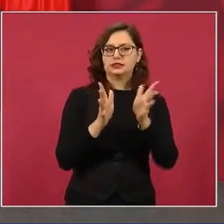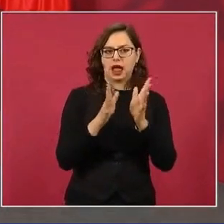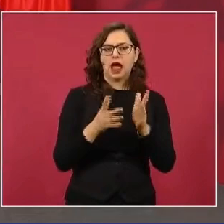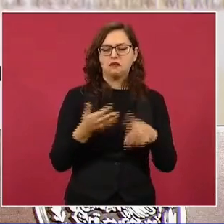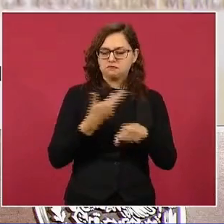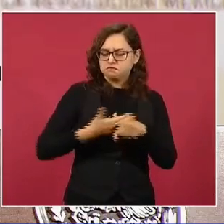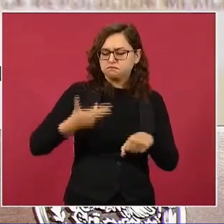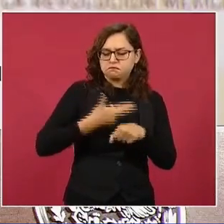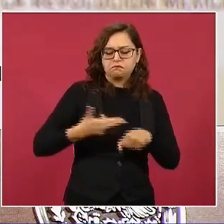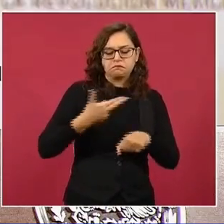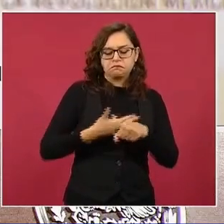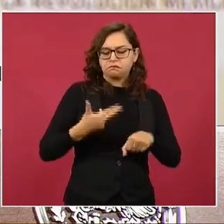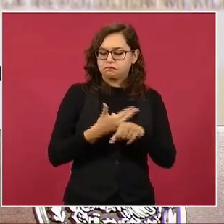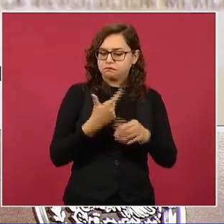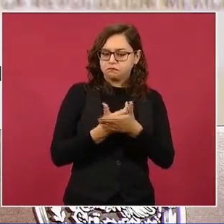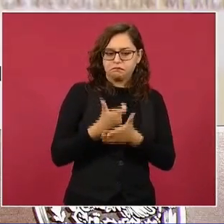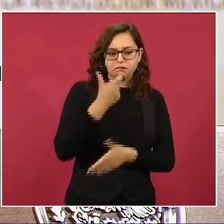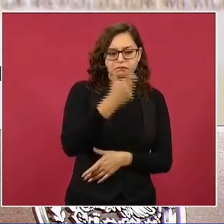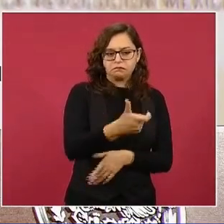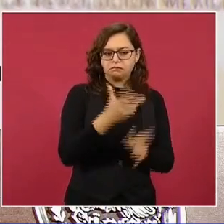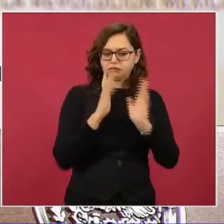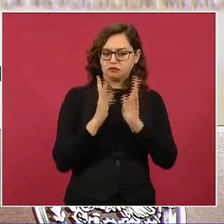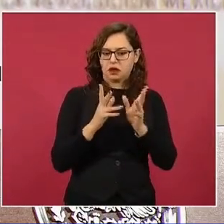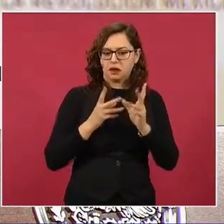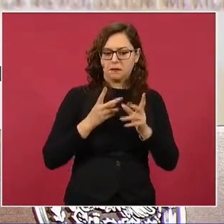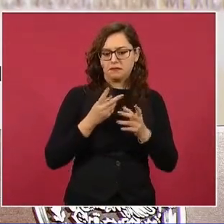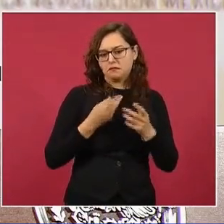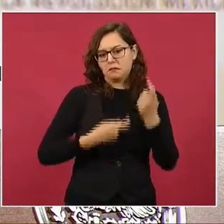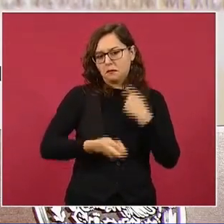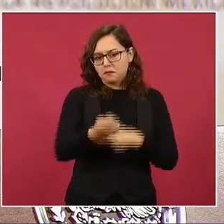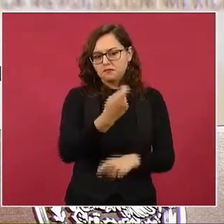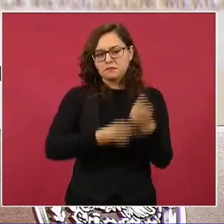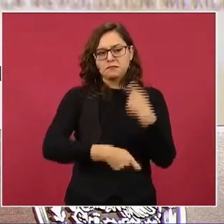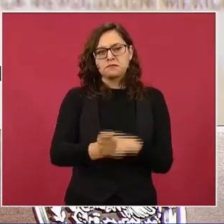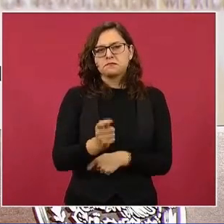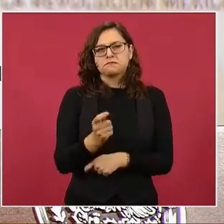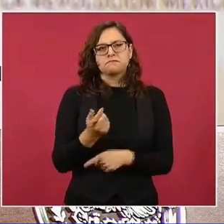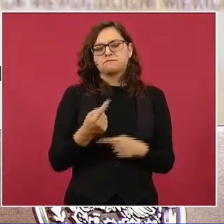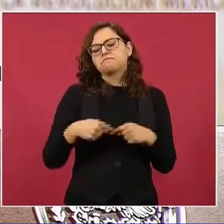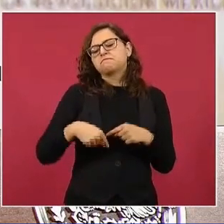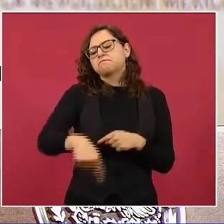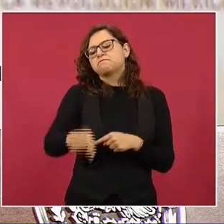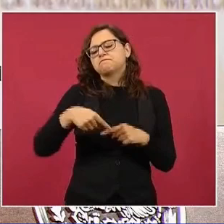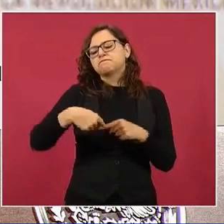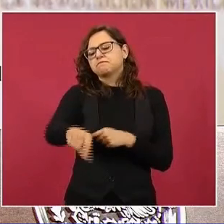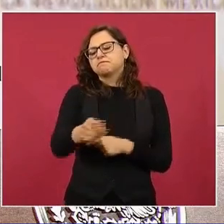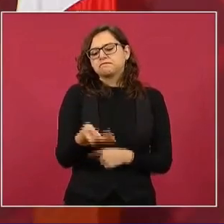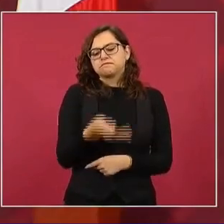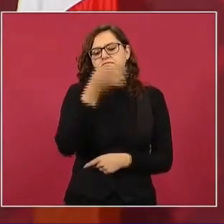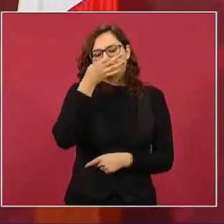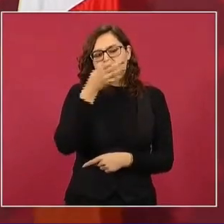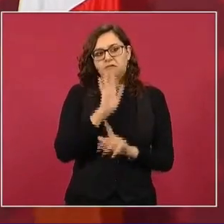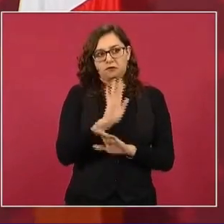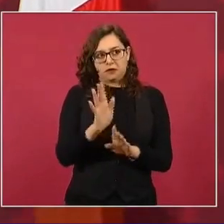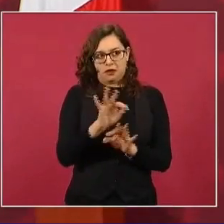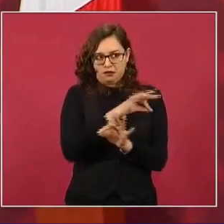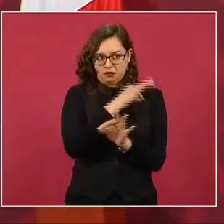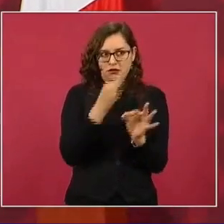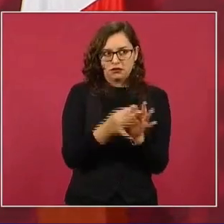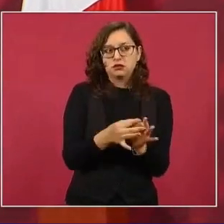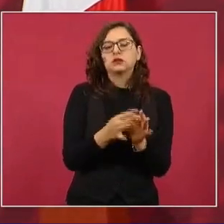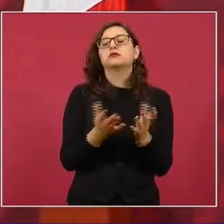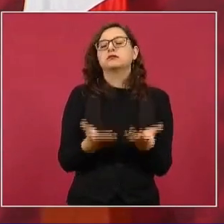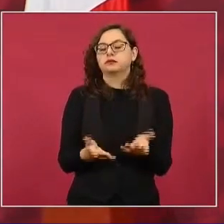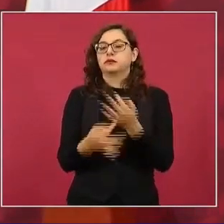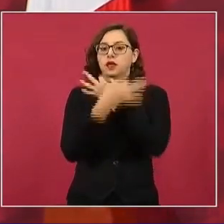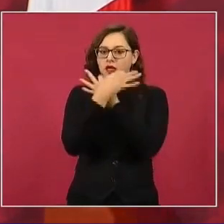compra. Yo pienso que en unos días más ya vamos a informarles de